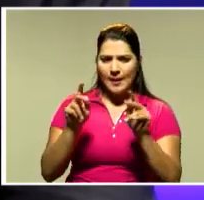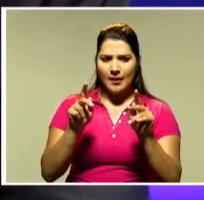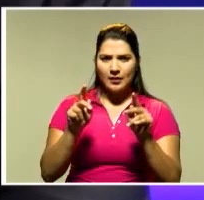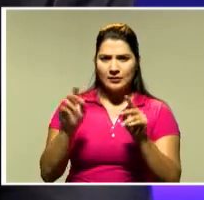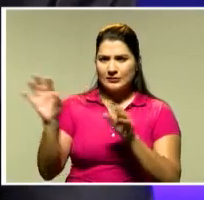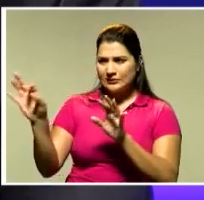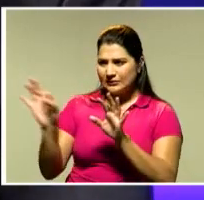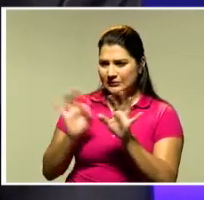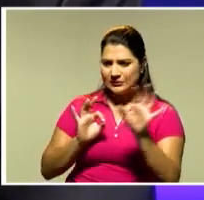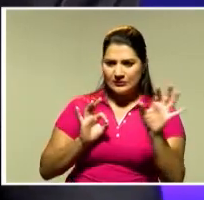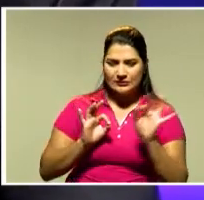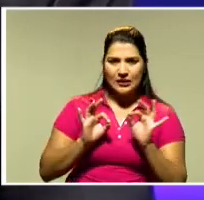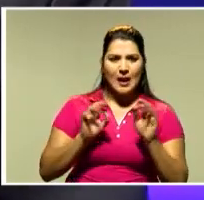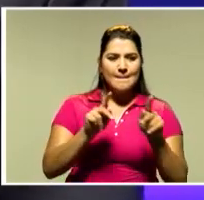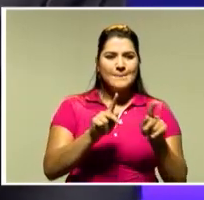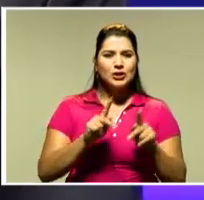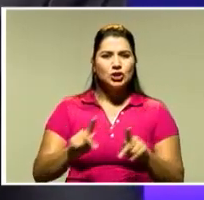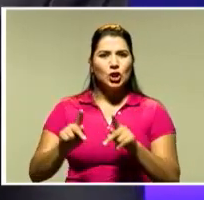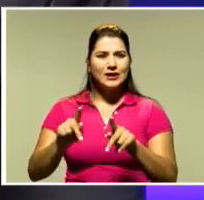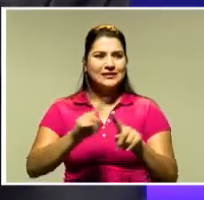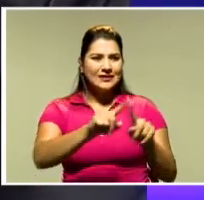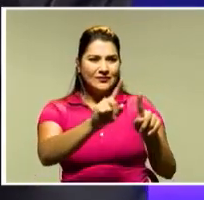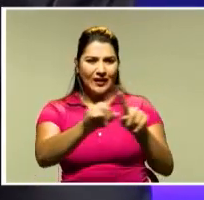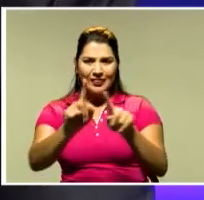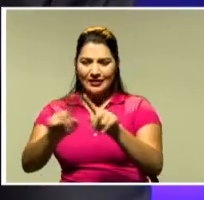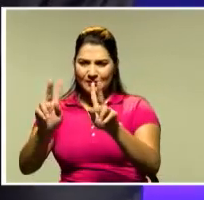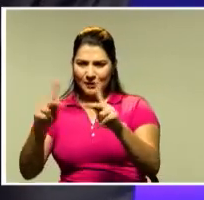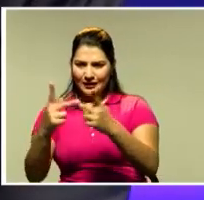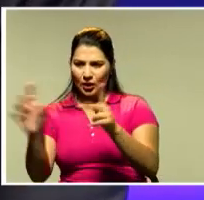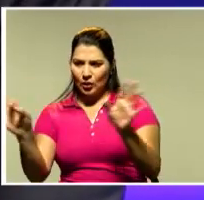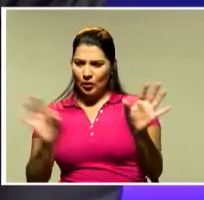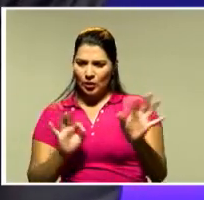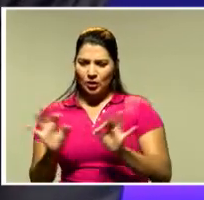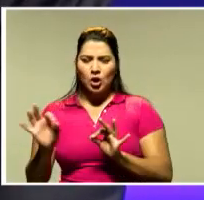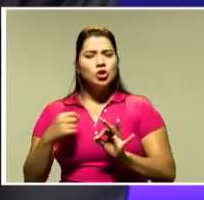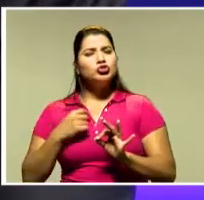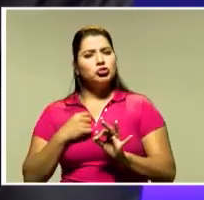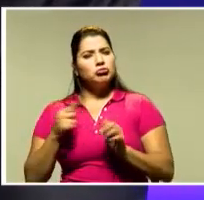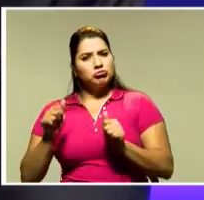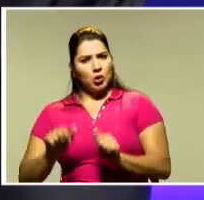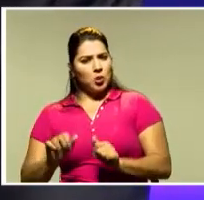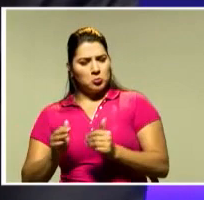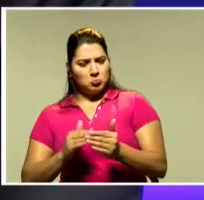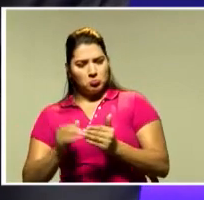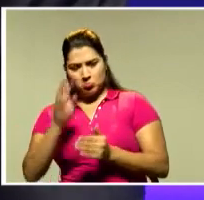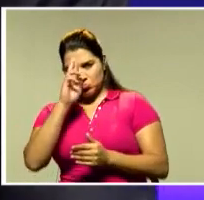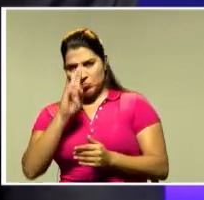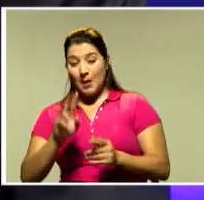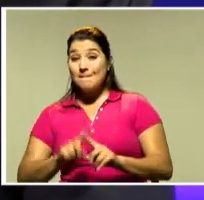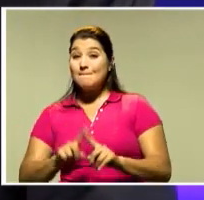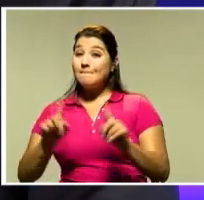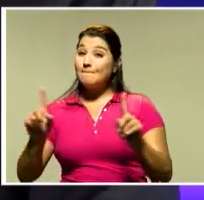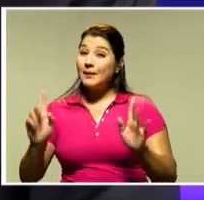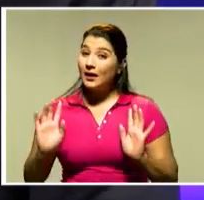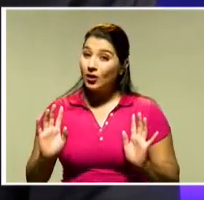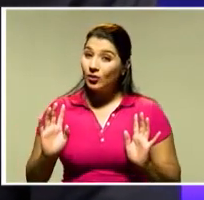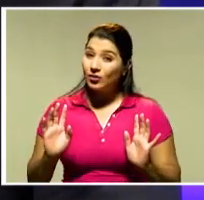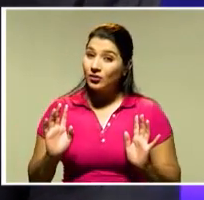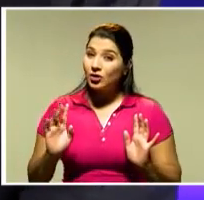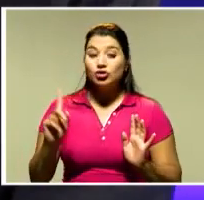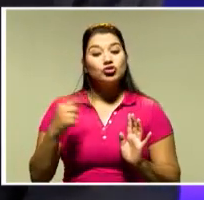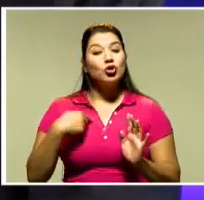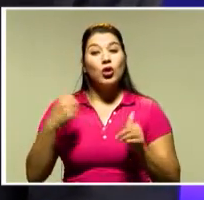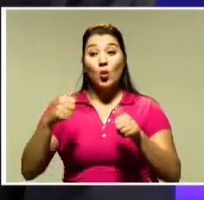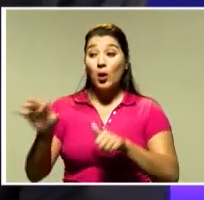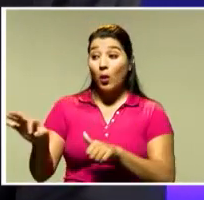partidos si es la más talentosa y que la meritocracia se manifieste, pero no cuando te lleva a determinadas contradicciones.